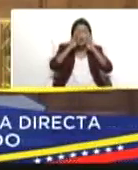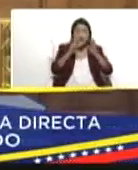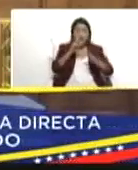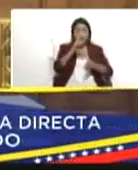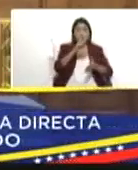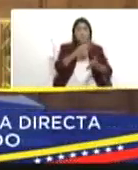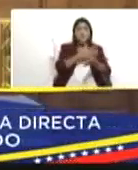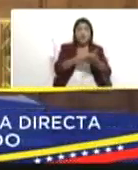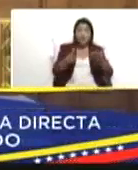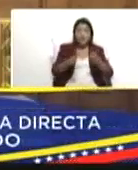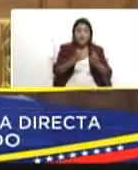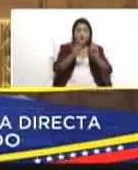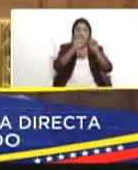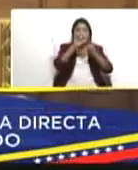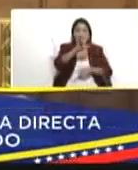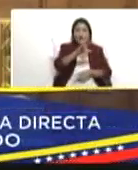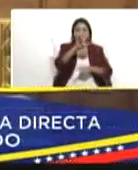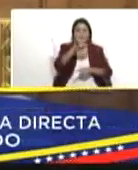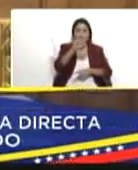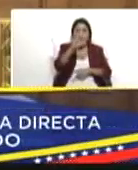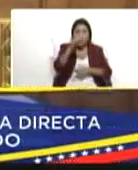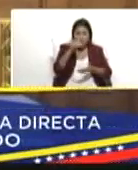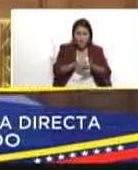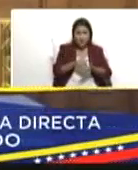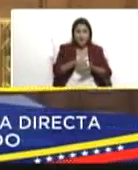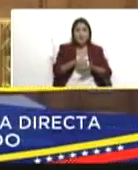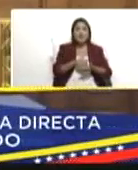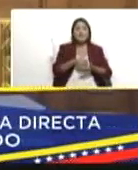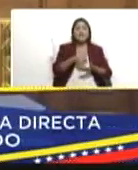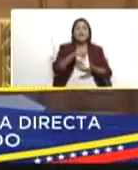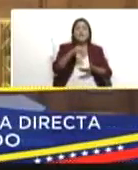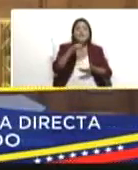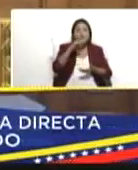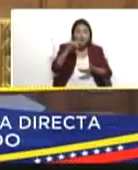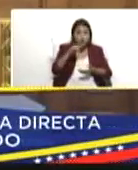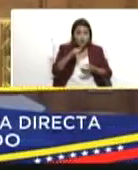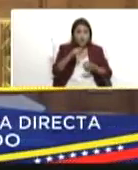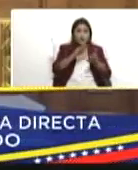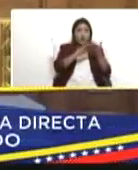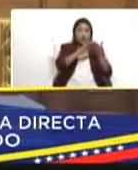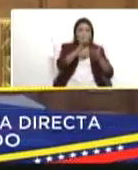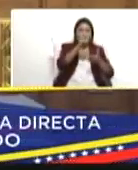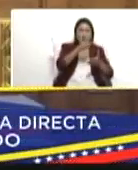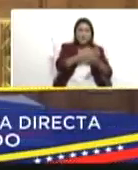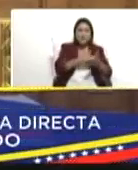375000 reportes o denuncias y se han resuelto